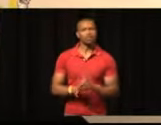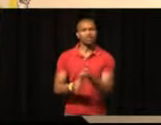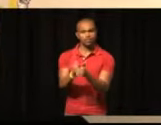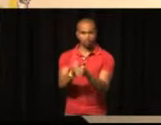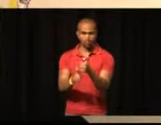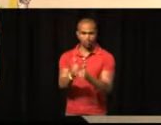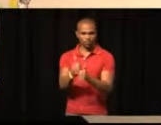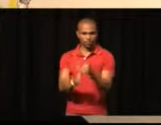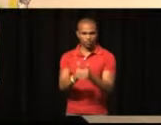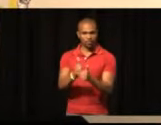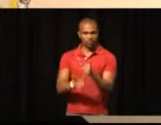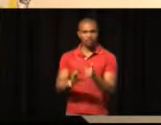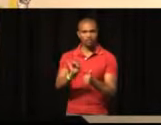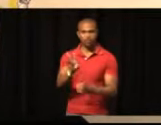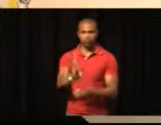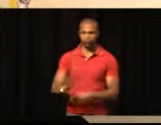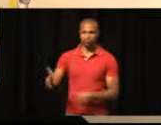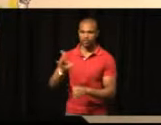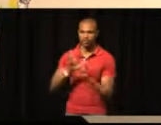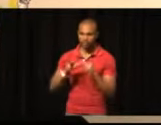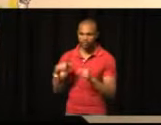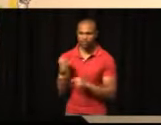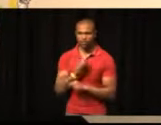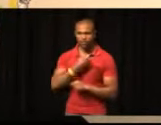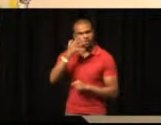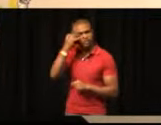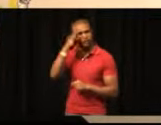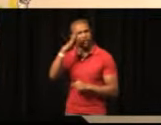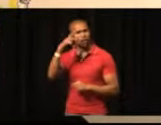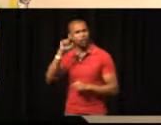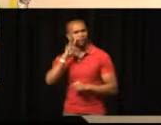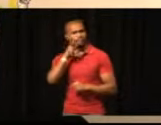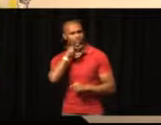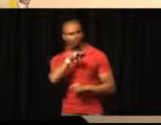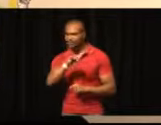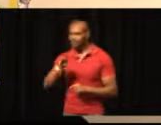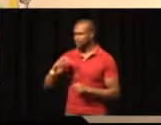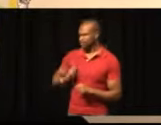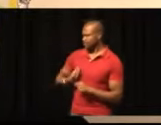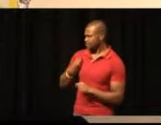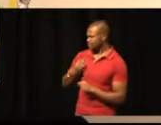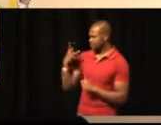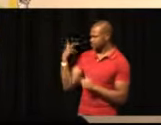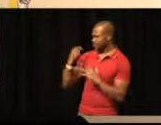el deporte es simplemente como instrumento. Esto es lo que siempre soñamos y escuchamos en la vida. Para mí,